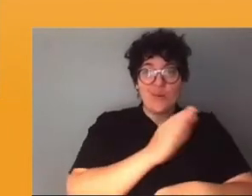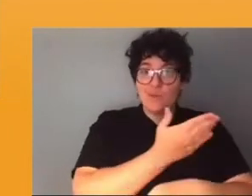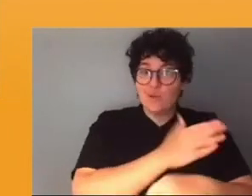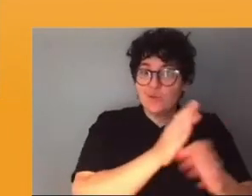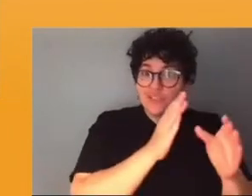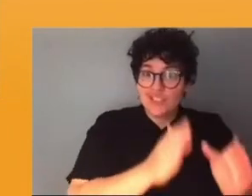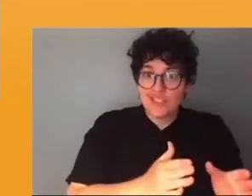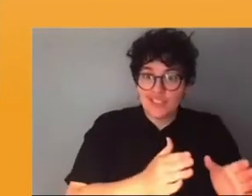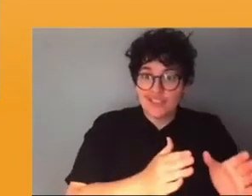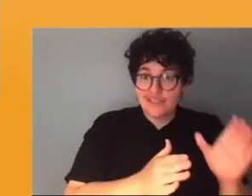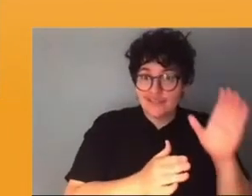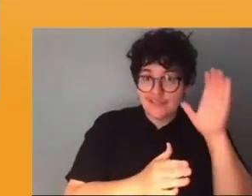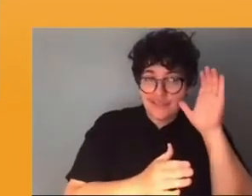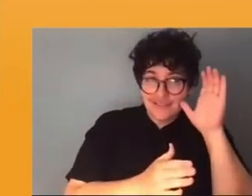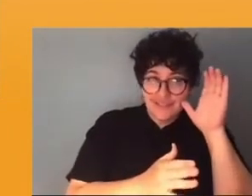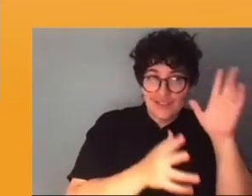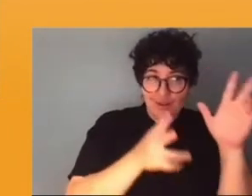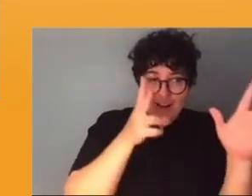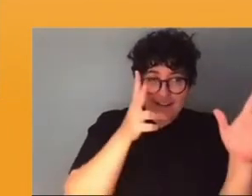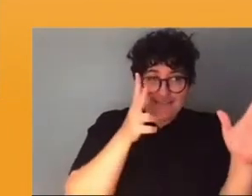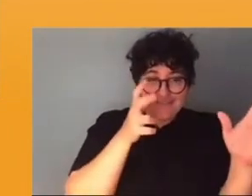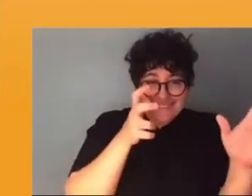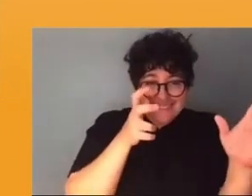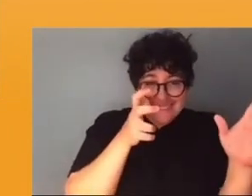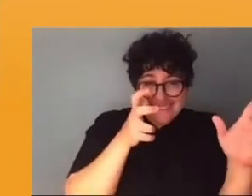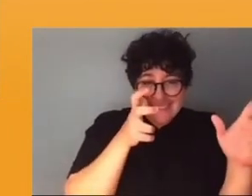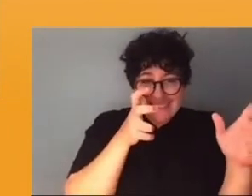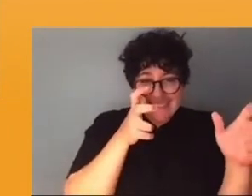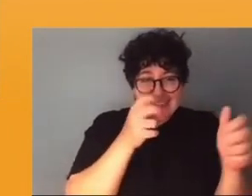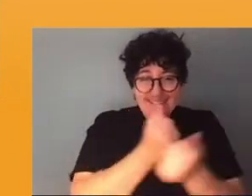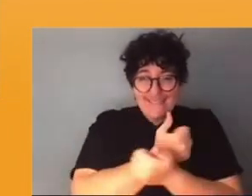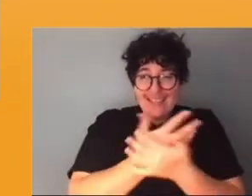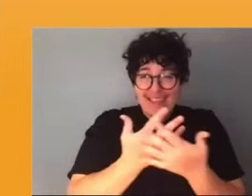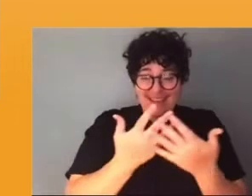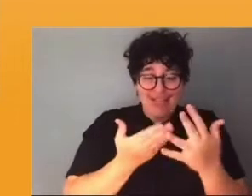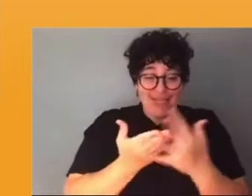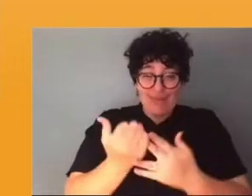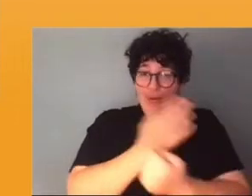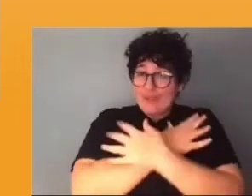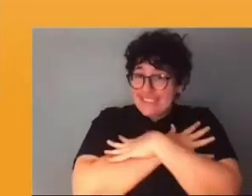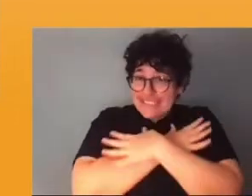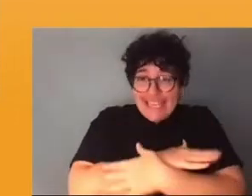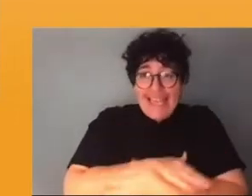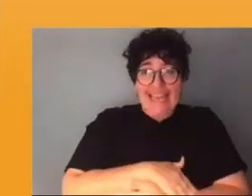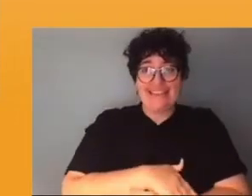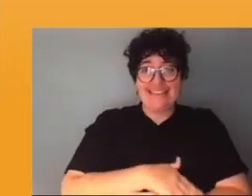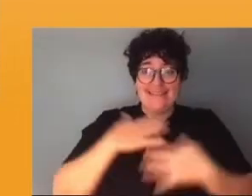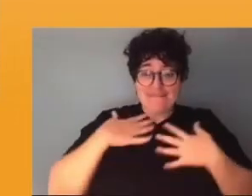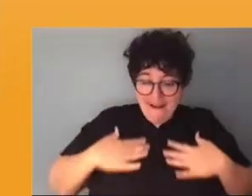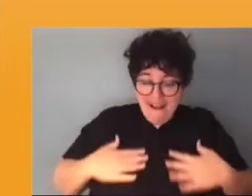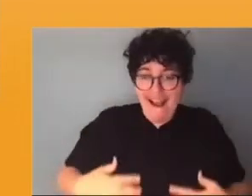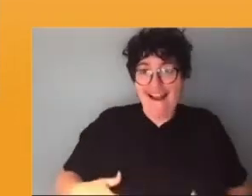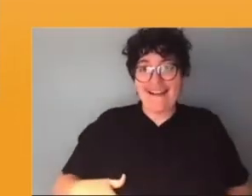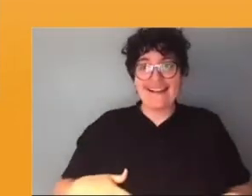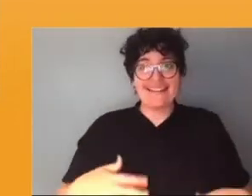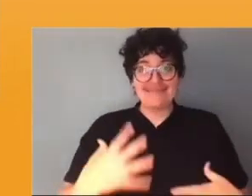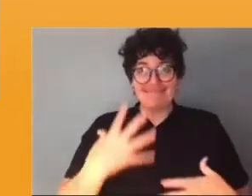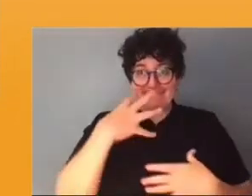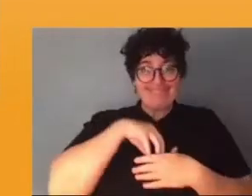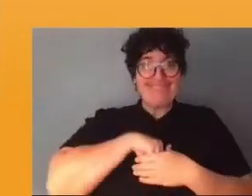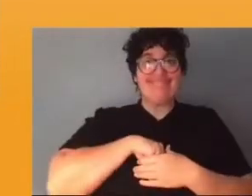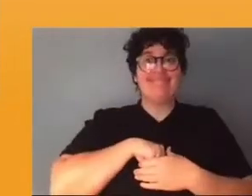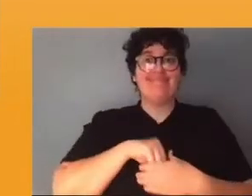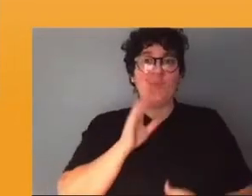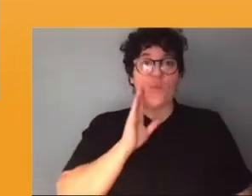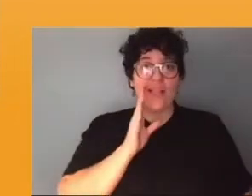querían transmitirnos las personas que tocaban la música a través de la piel, no solamente a través de los